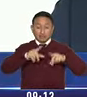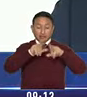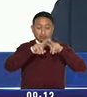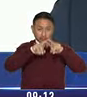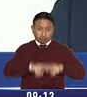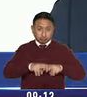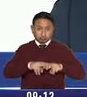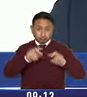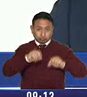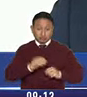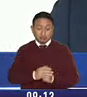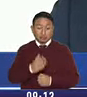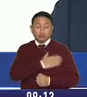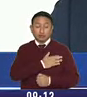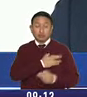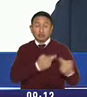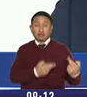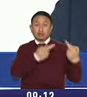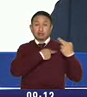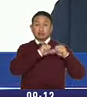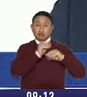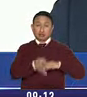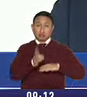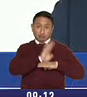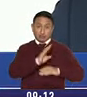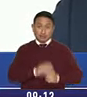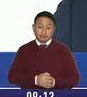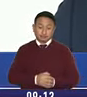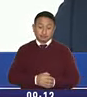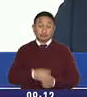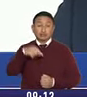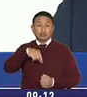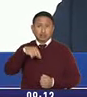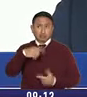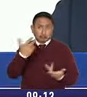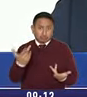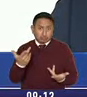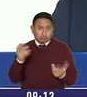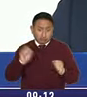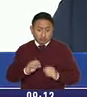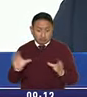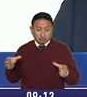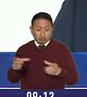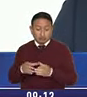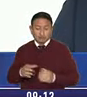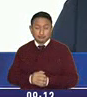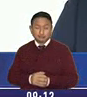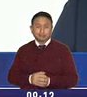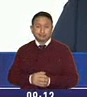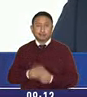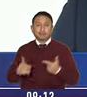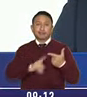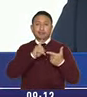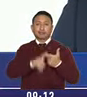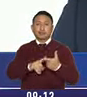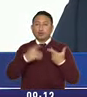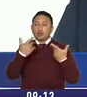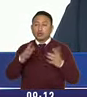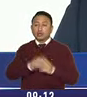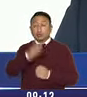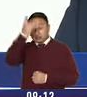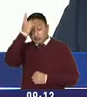fiscalizar, es una potestad de la Asamblea. Lo que se ha hecho es precisamente eso. Y además hay que entender otra cosa, cualquier conclusión a